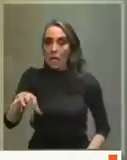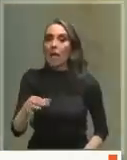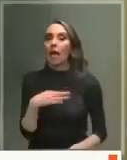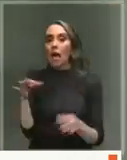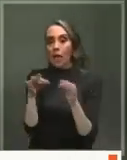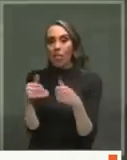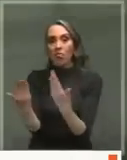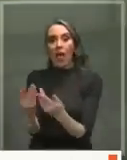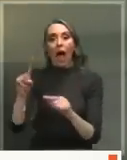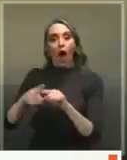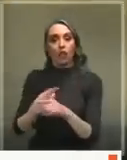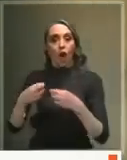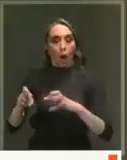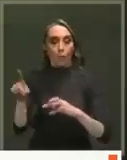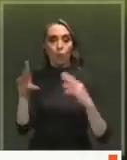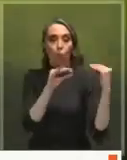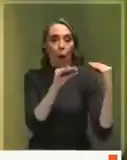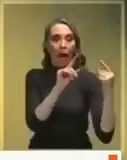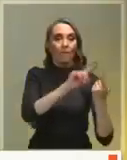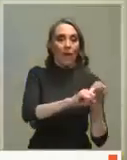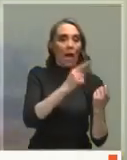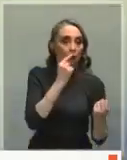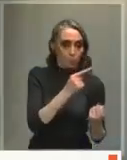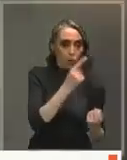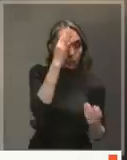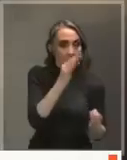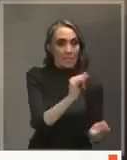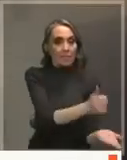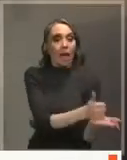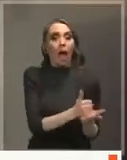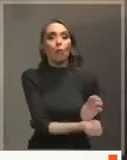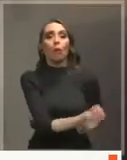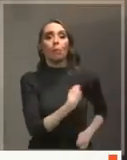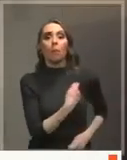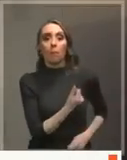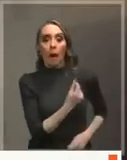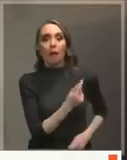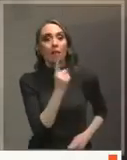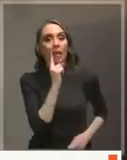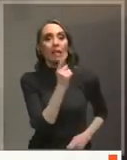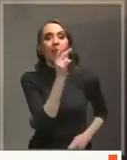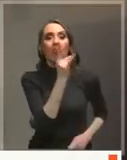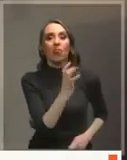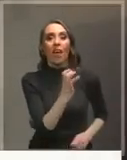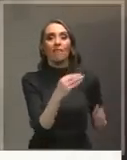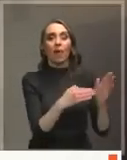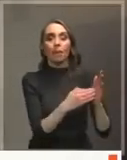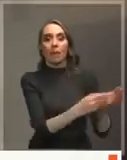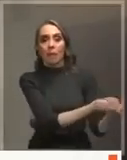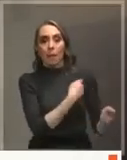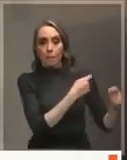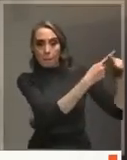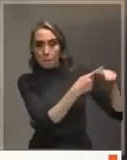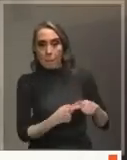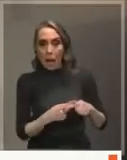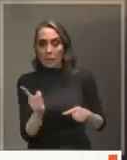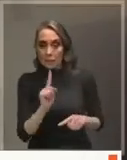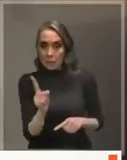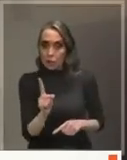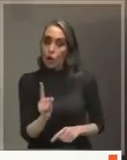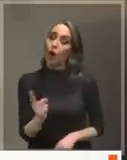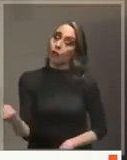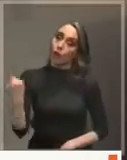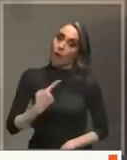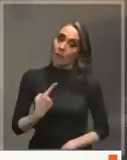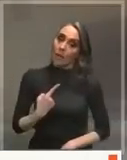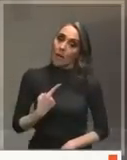otra oportunidad para que hable con él y decida si quiere colaborar. Tiene cuentas pendientes con nosotros y debe pagarlas, si no, nos veremos en la obligación